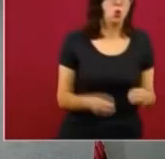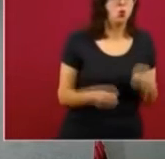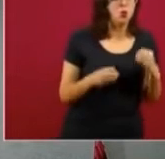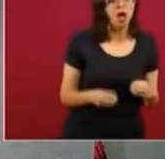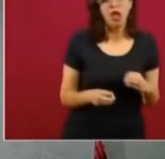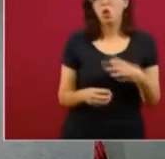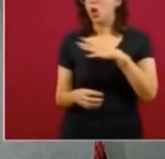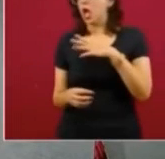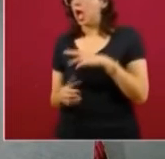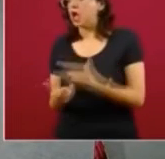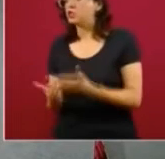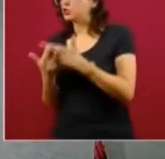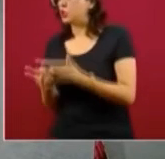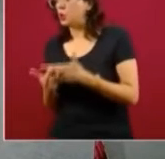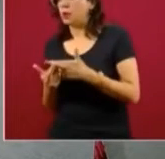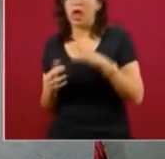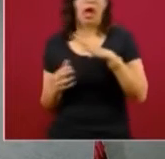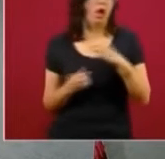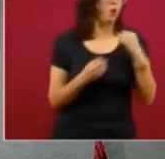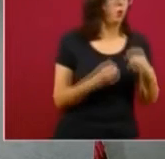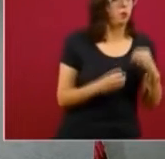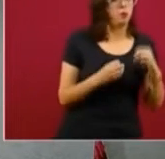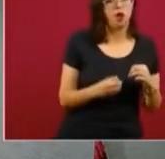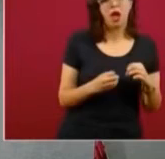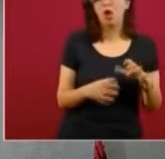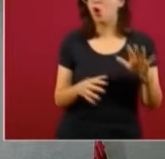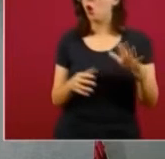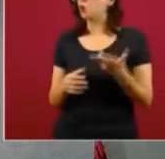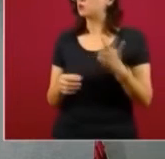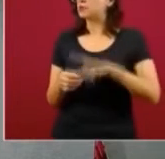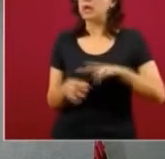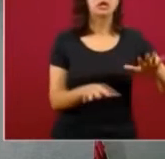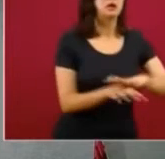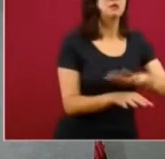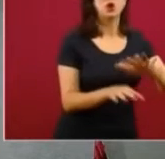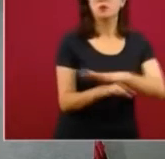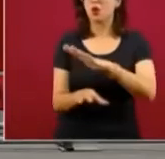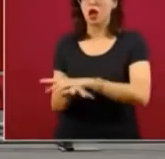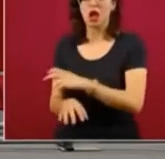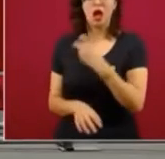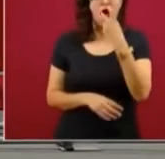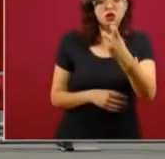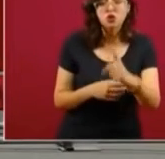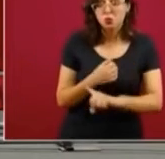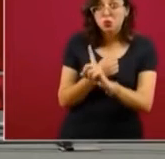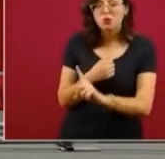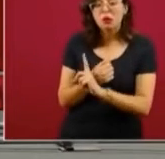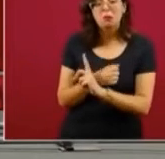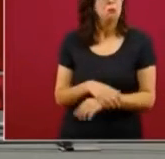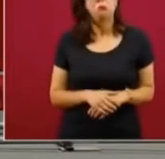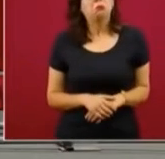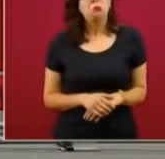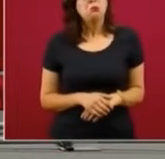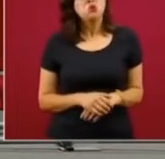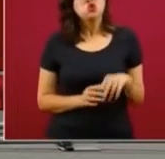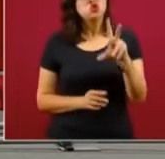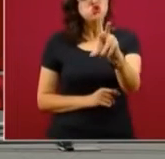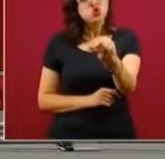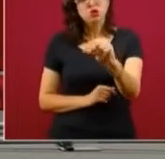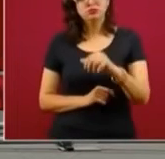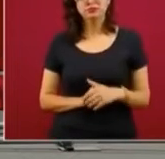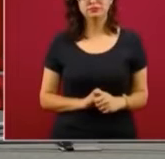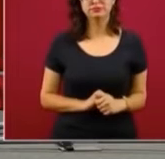el griego y el latín. En sus 3 años, en este colegio, ya había descubierto su ley de mínimos cuadrados,